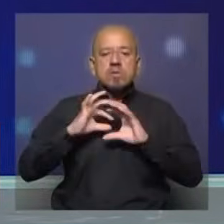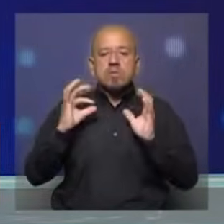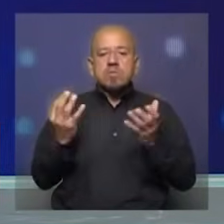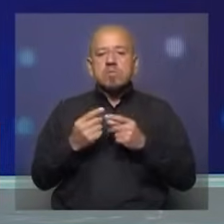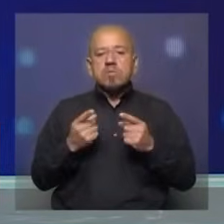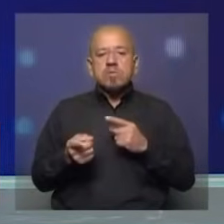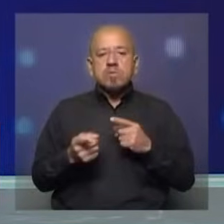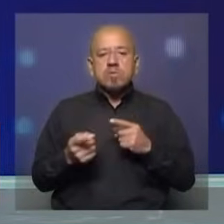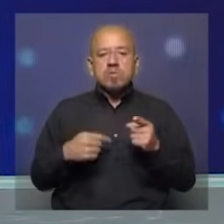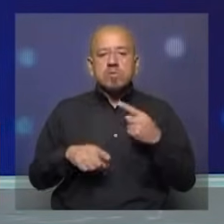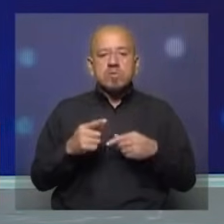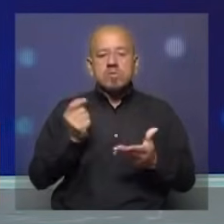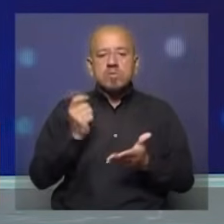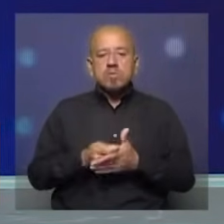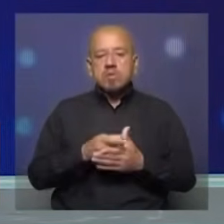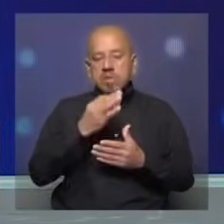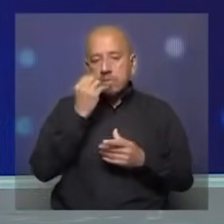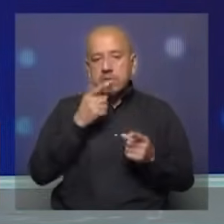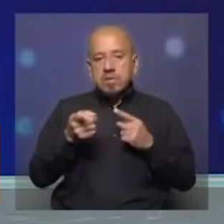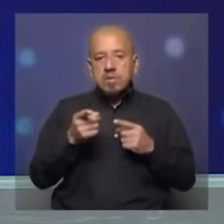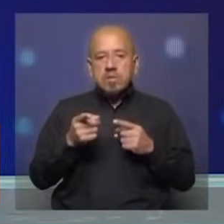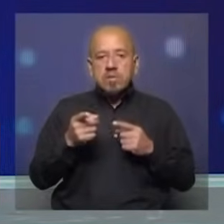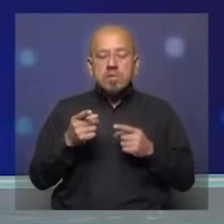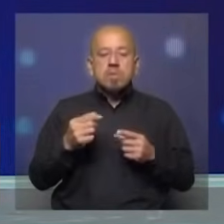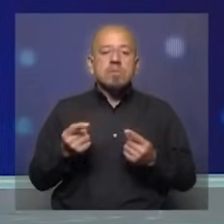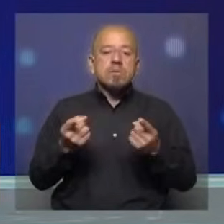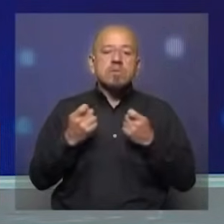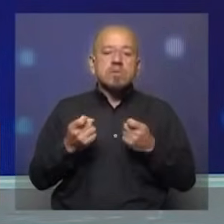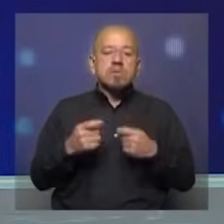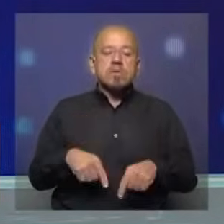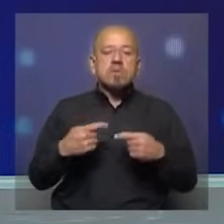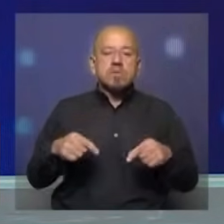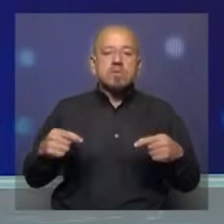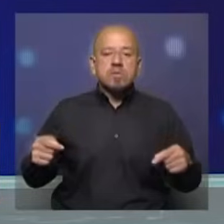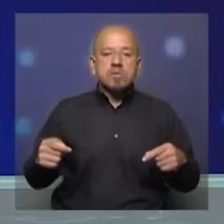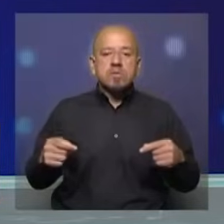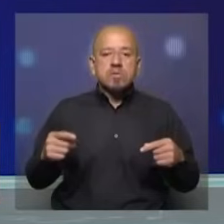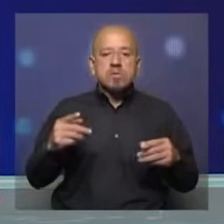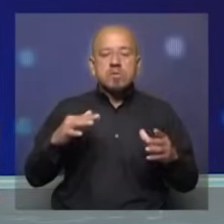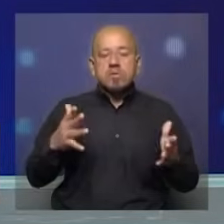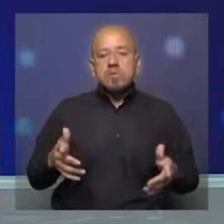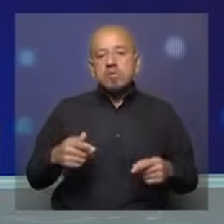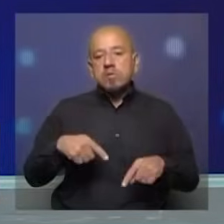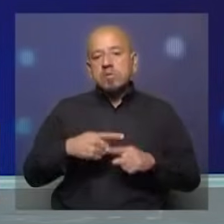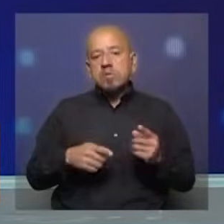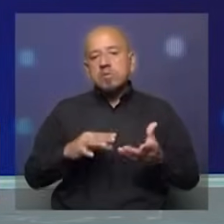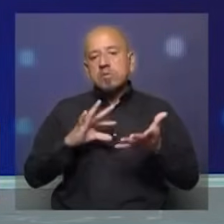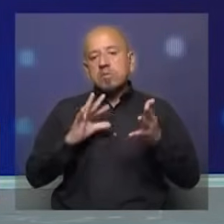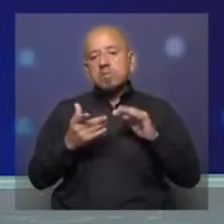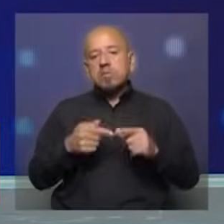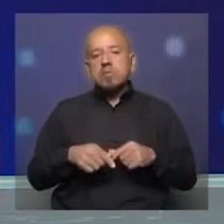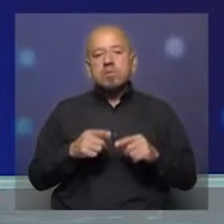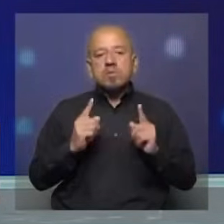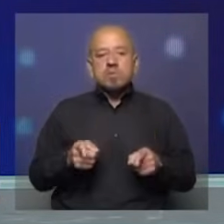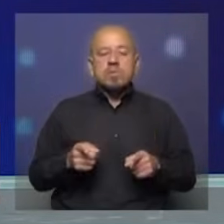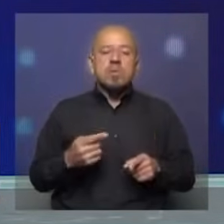mercados que pagan mejor requieren trazabilidad, requieren que los productos sean respetuosos del ambiente, también nos lleva por